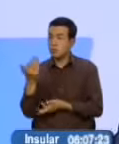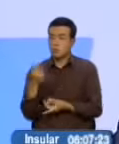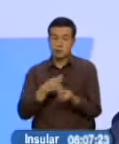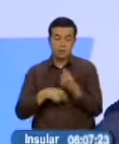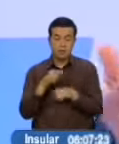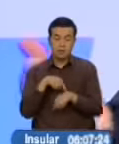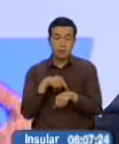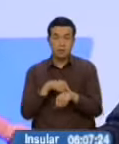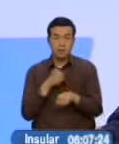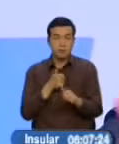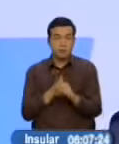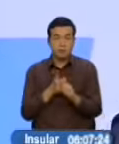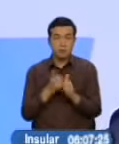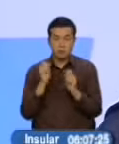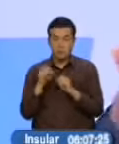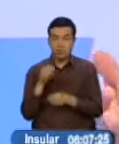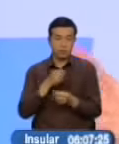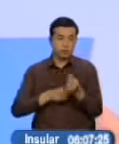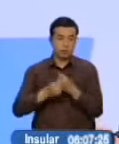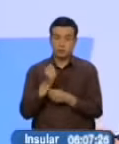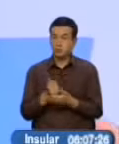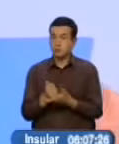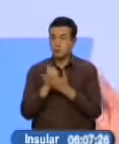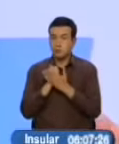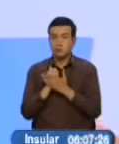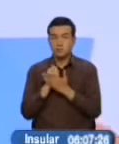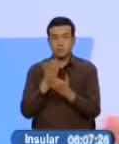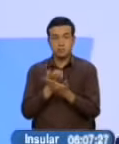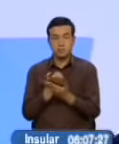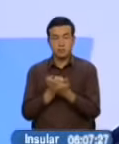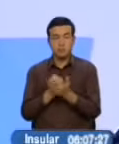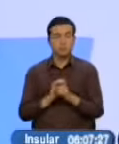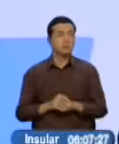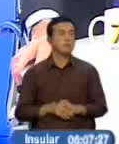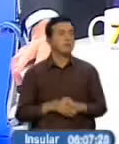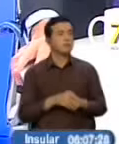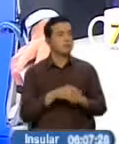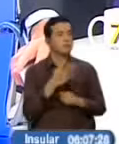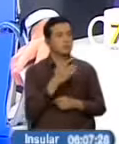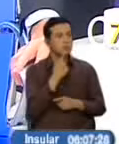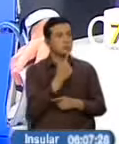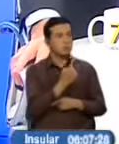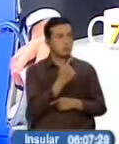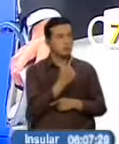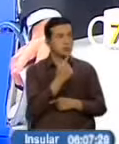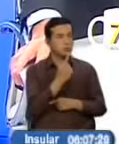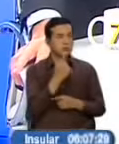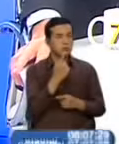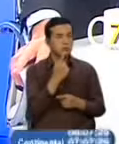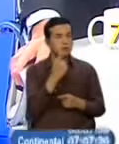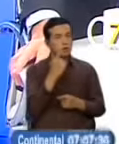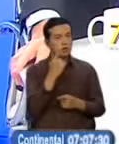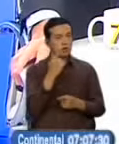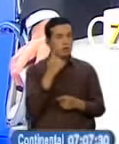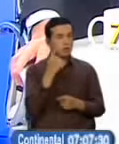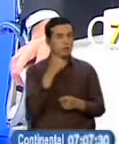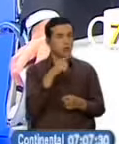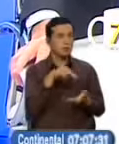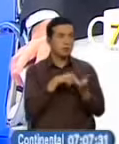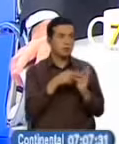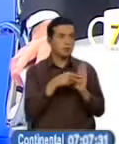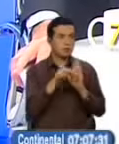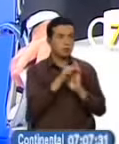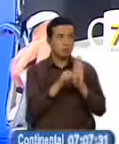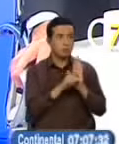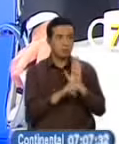corto plazo que pueden derivar en un beneficio económico. Cuando usted me dice eso, se podría forzar la interpretación. Tampoco hay una